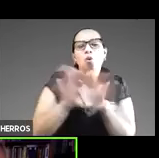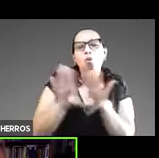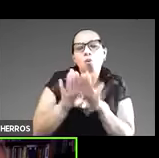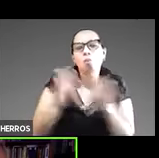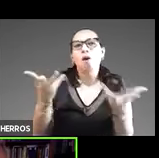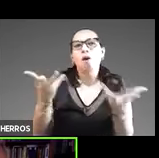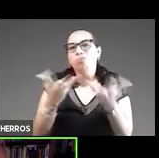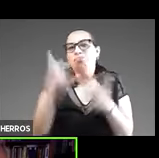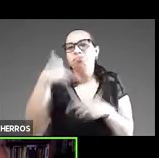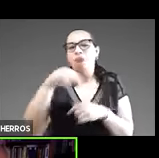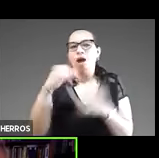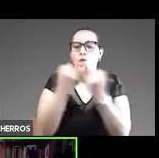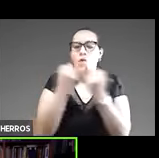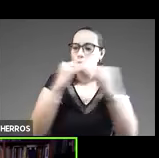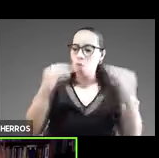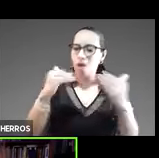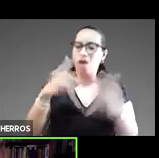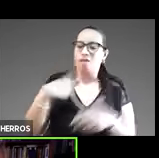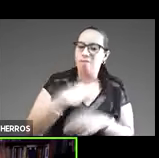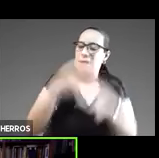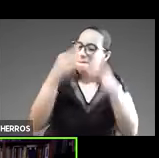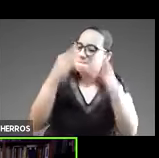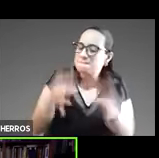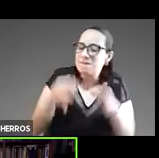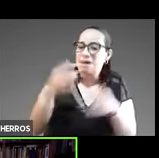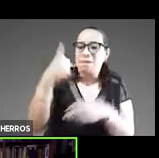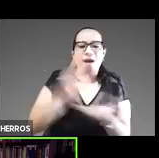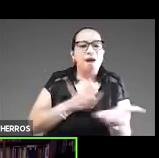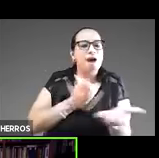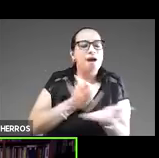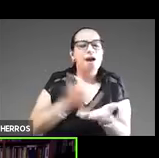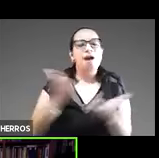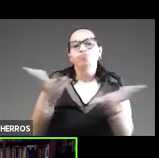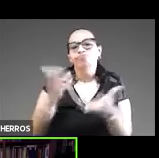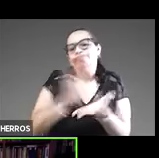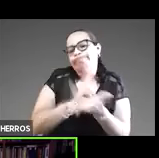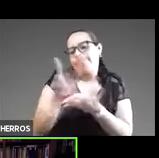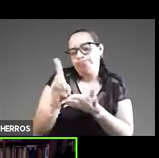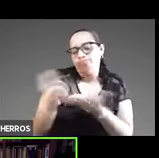igualdad ocurra, ¿no? En el ejercicio de derechos.